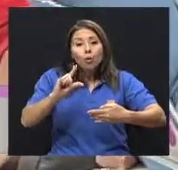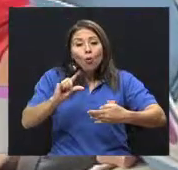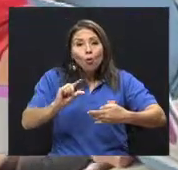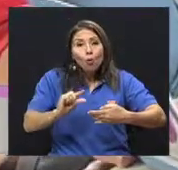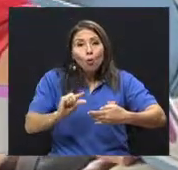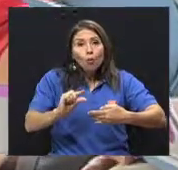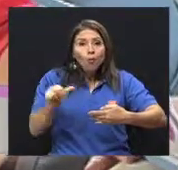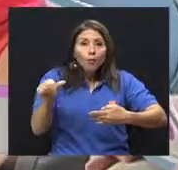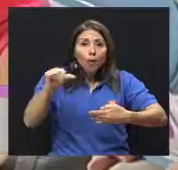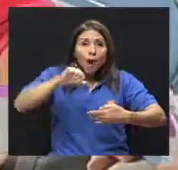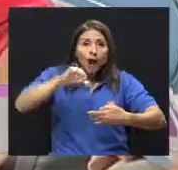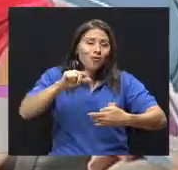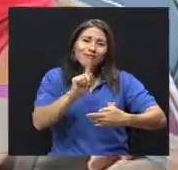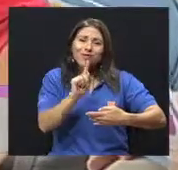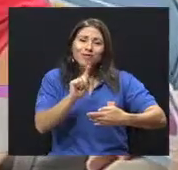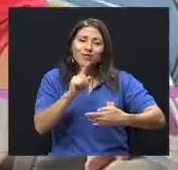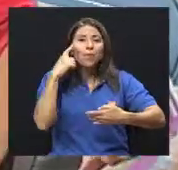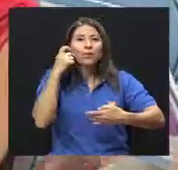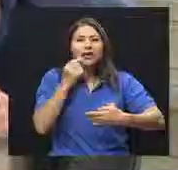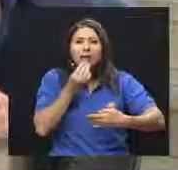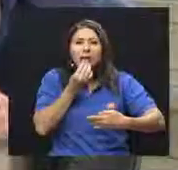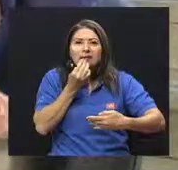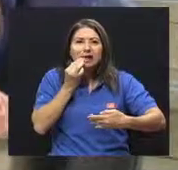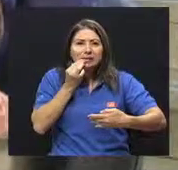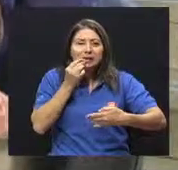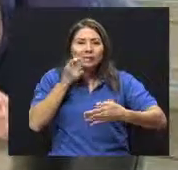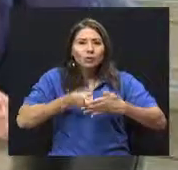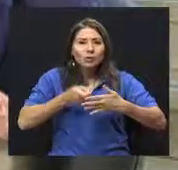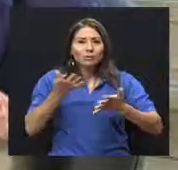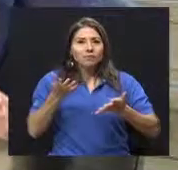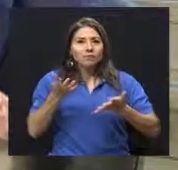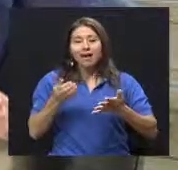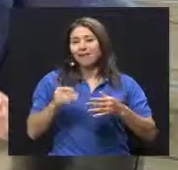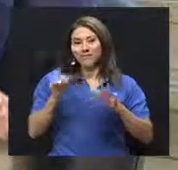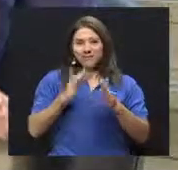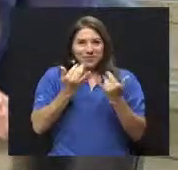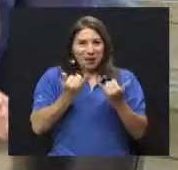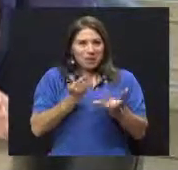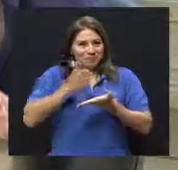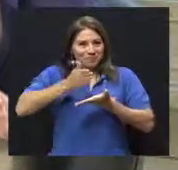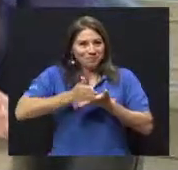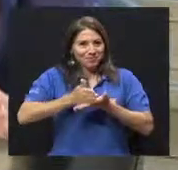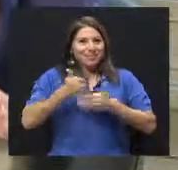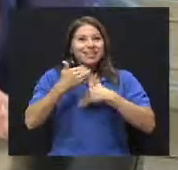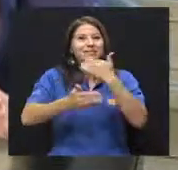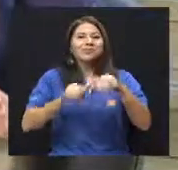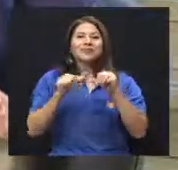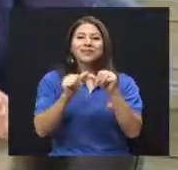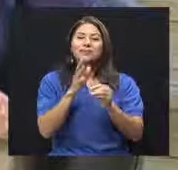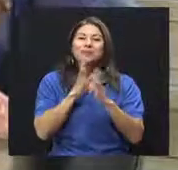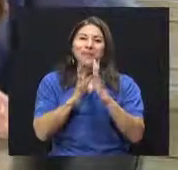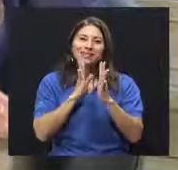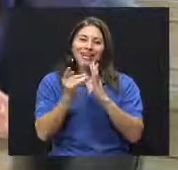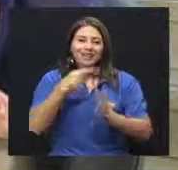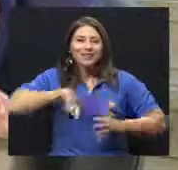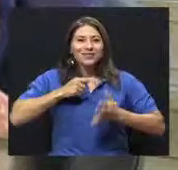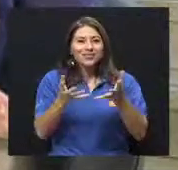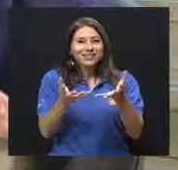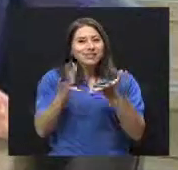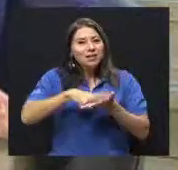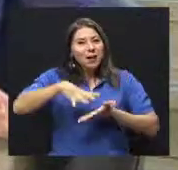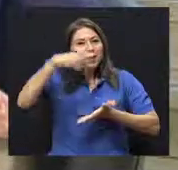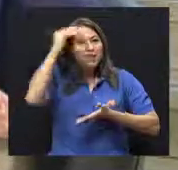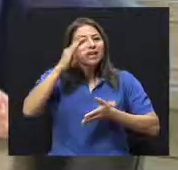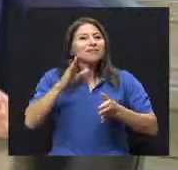porque está crudo. Muy bien, vamos a hacer una primera pausa en esta conversación, Derek y Jimena, para seguir conversando, porque eso es lo que